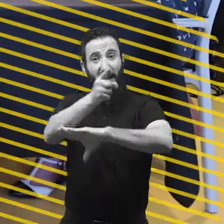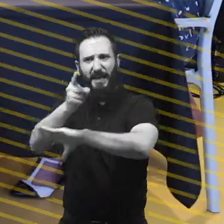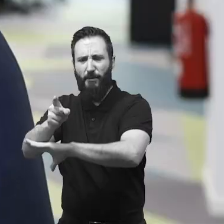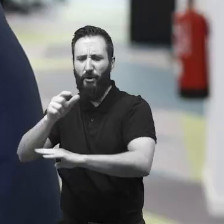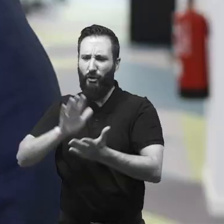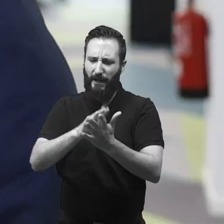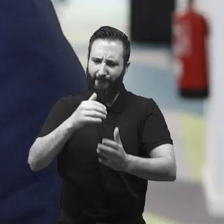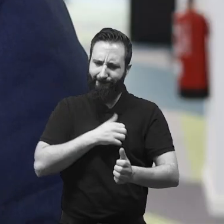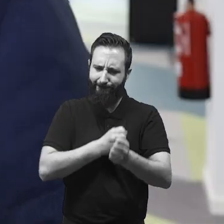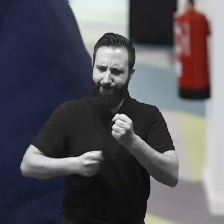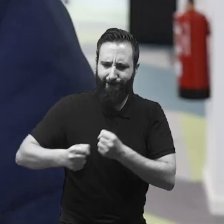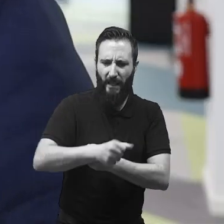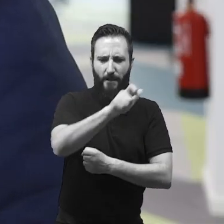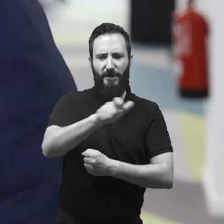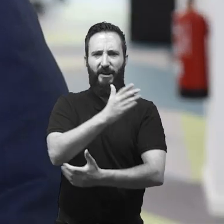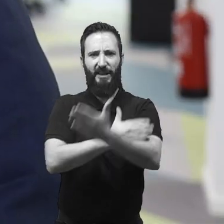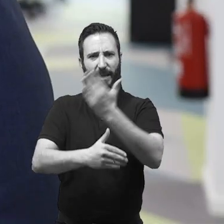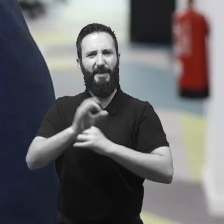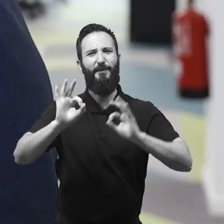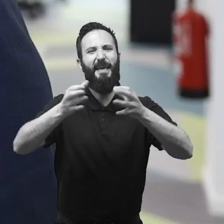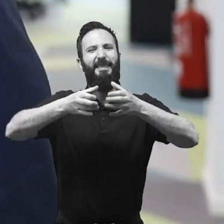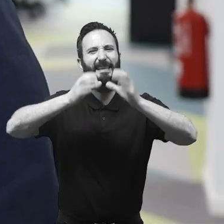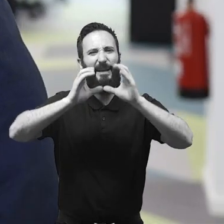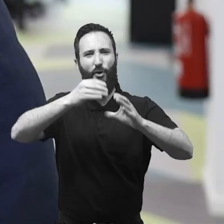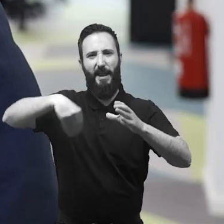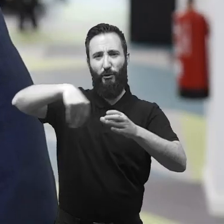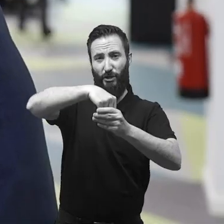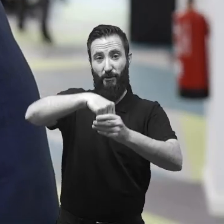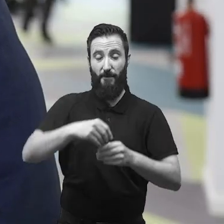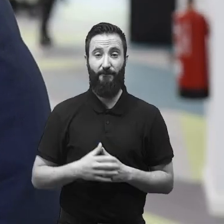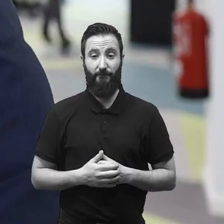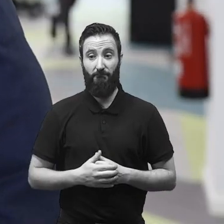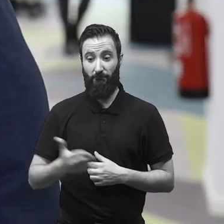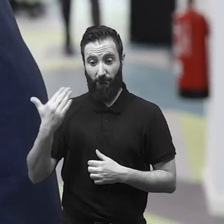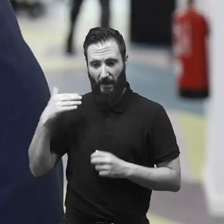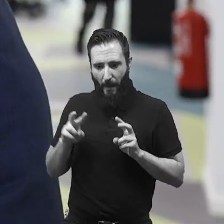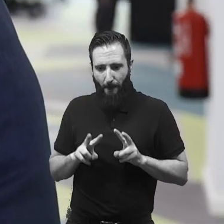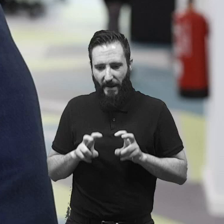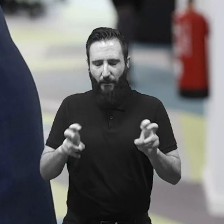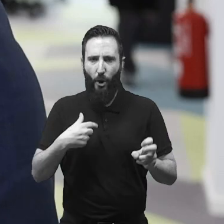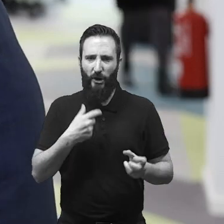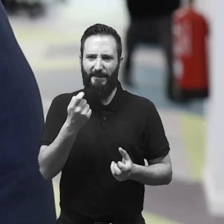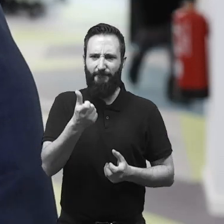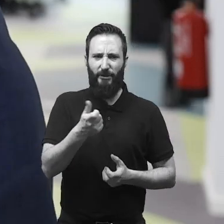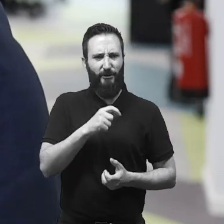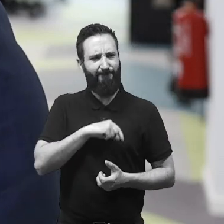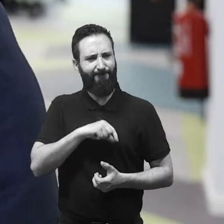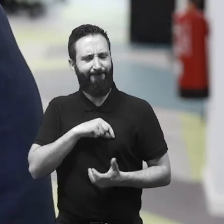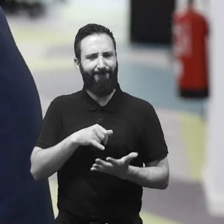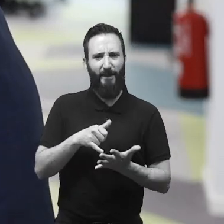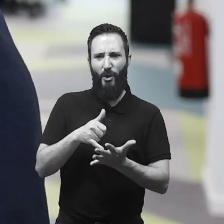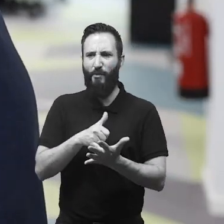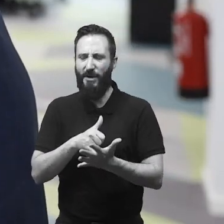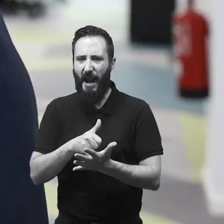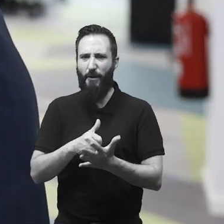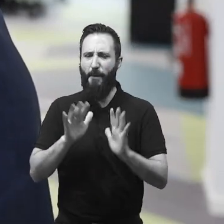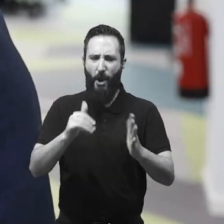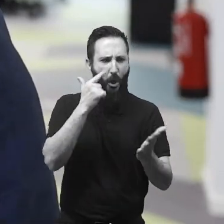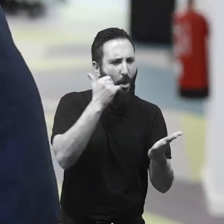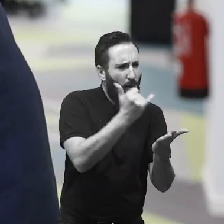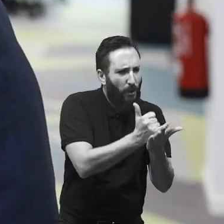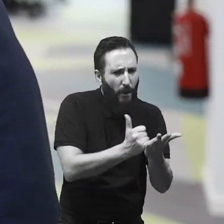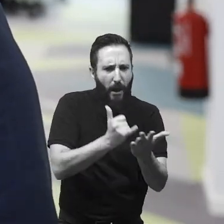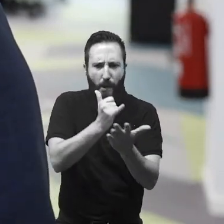inclusivo. Al principio pues me sentía de alguna manera vulnerable, ¿no? Pero conforme iba probando y evolucionando ha sido sorprendente